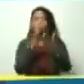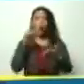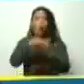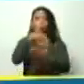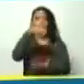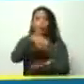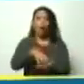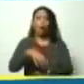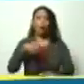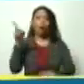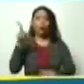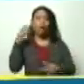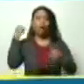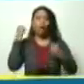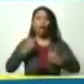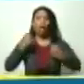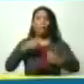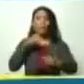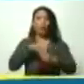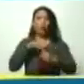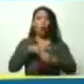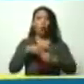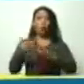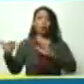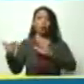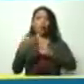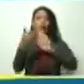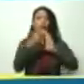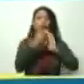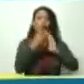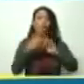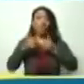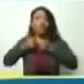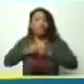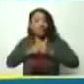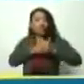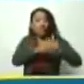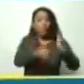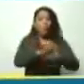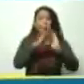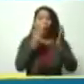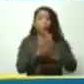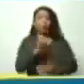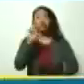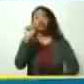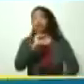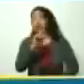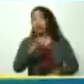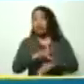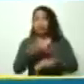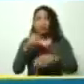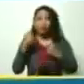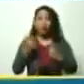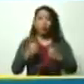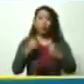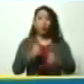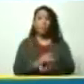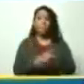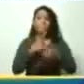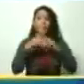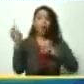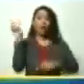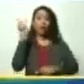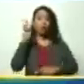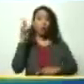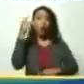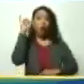estado sabotajes petroleros intentos de magnicidio persecución mundial claro que le tocó pero Venezuela